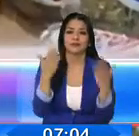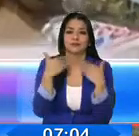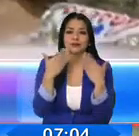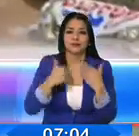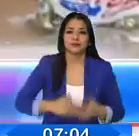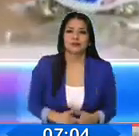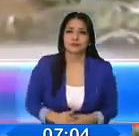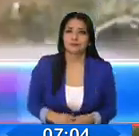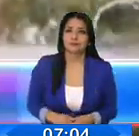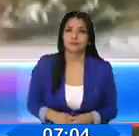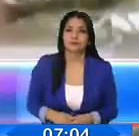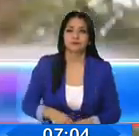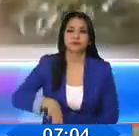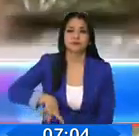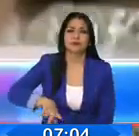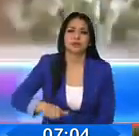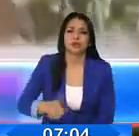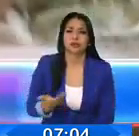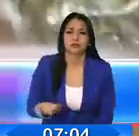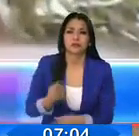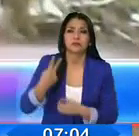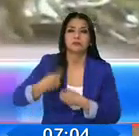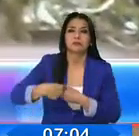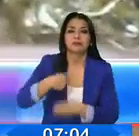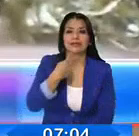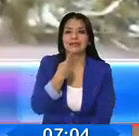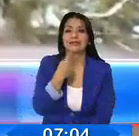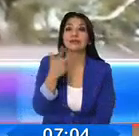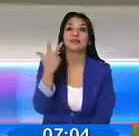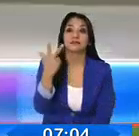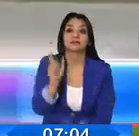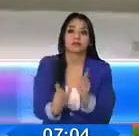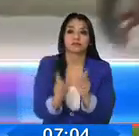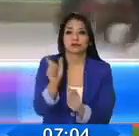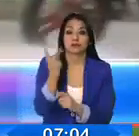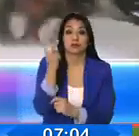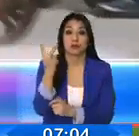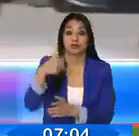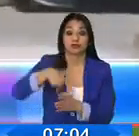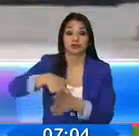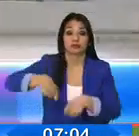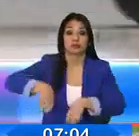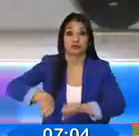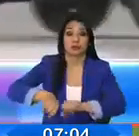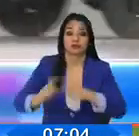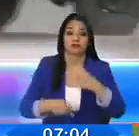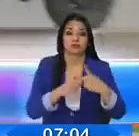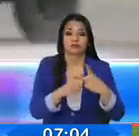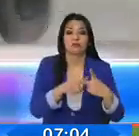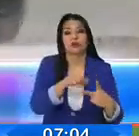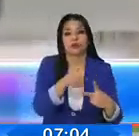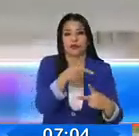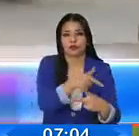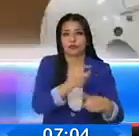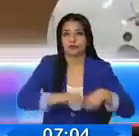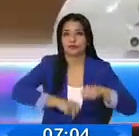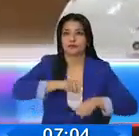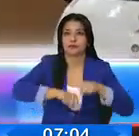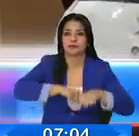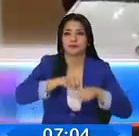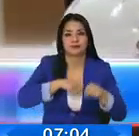En el atraco habrían participado tres sujetos más, dos a bordo de una moto y el tercero en